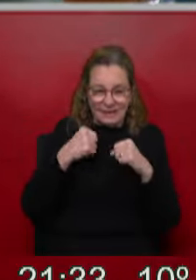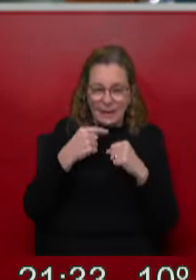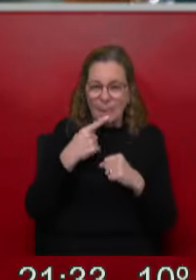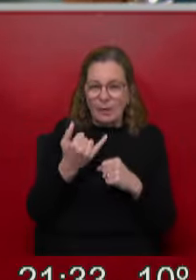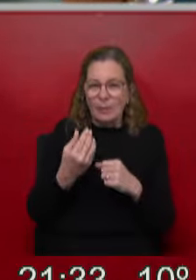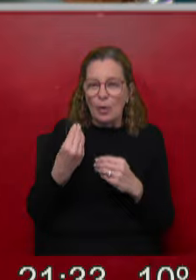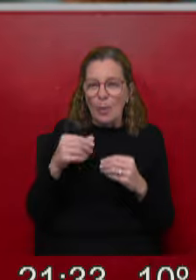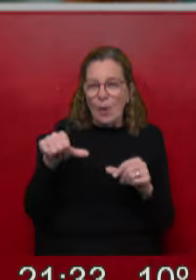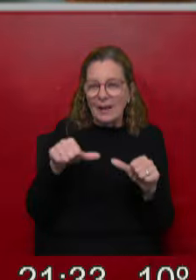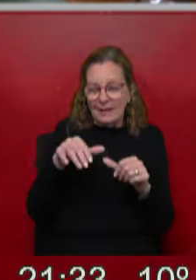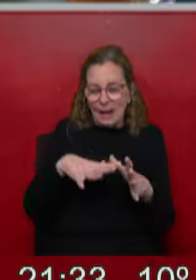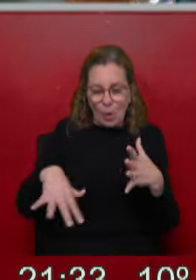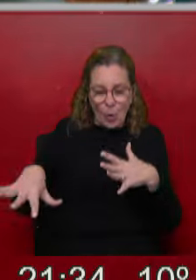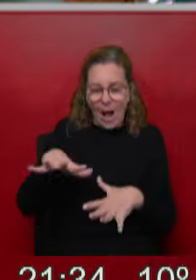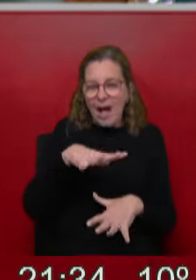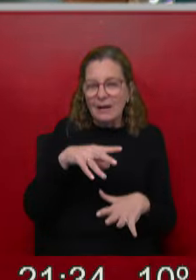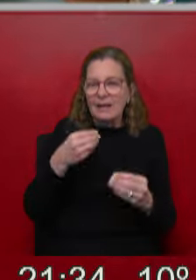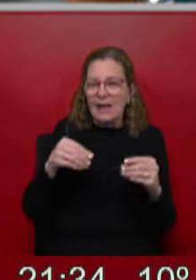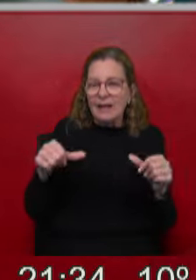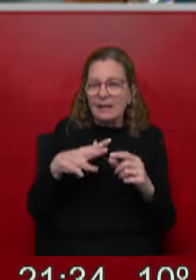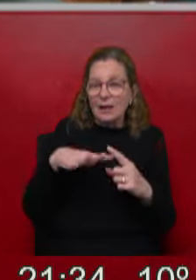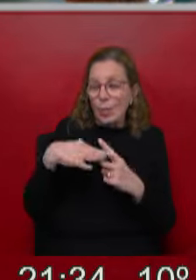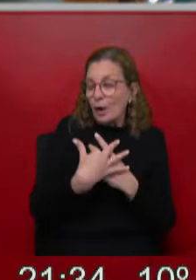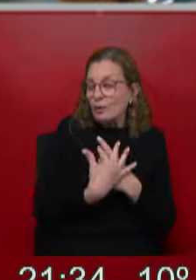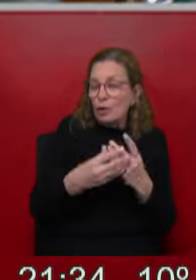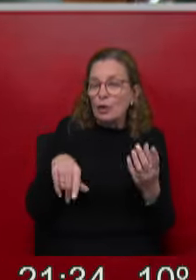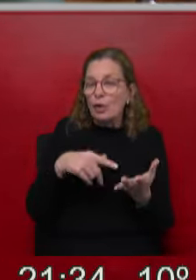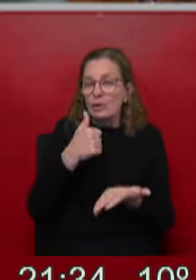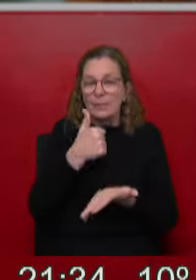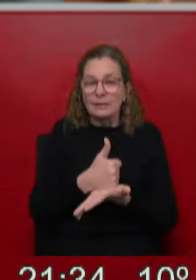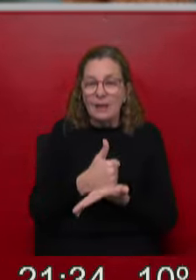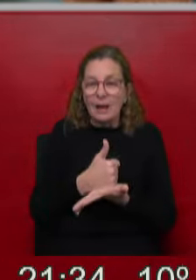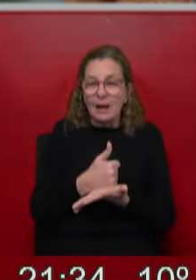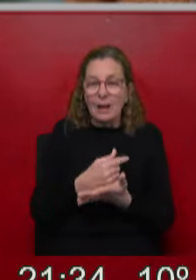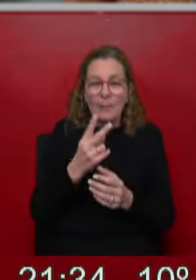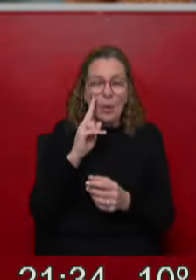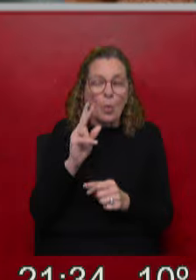cómo colocarse en ese espacio, qué elementos tienen alrededor para saber dónde están firmes, dónde tienen que tener